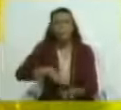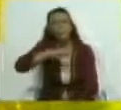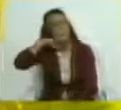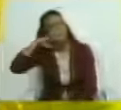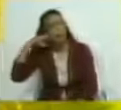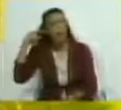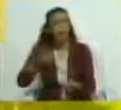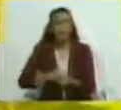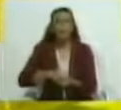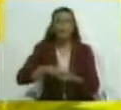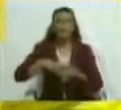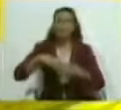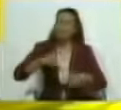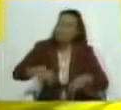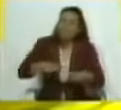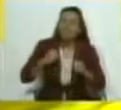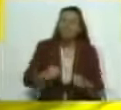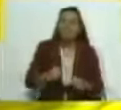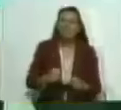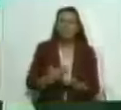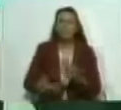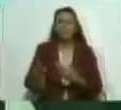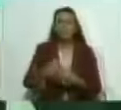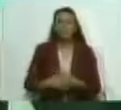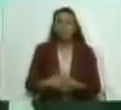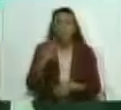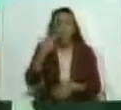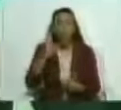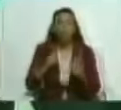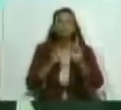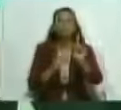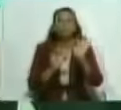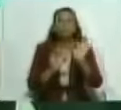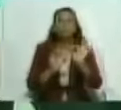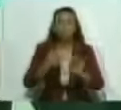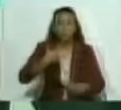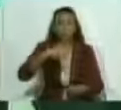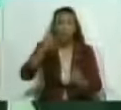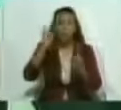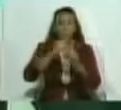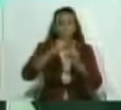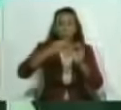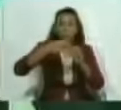Aquí venimos a poner acento, y como yo decía